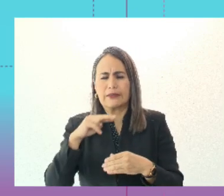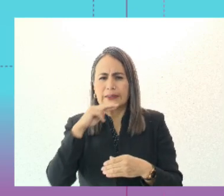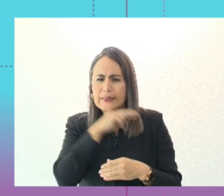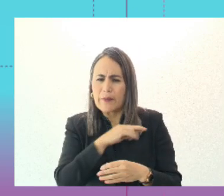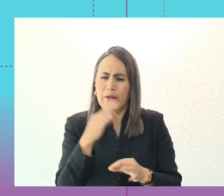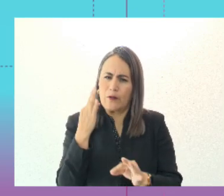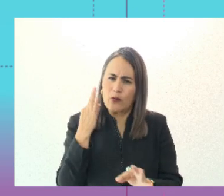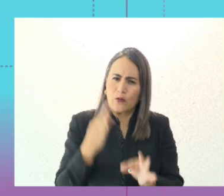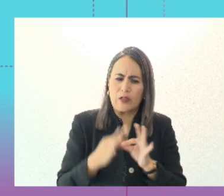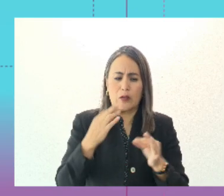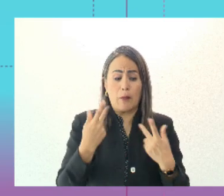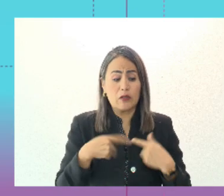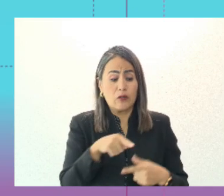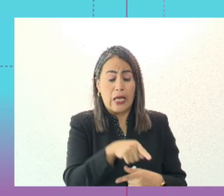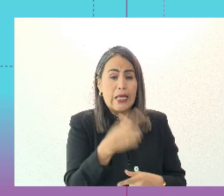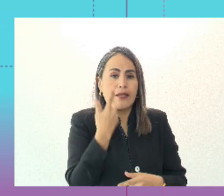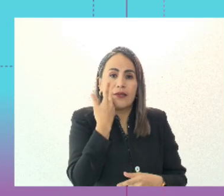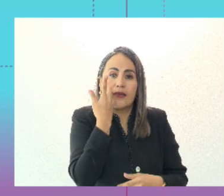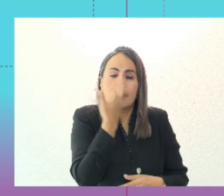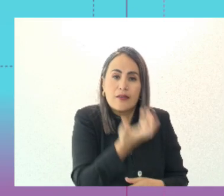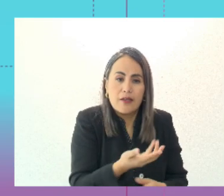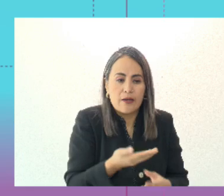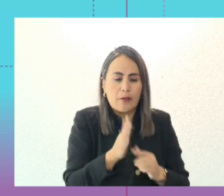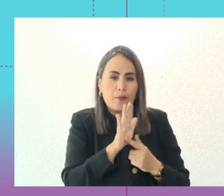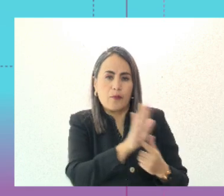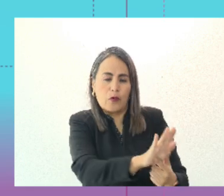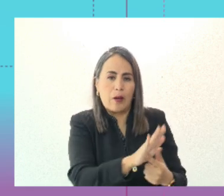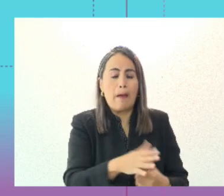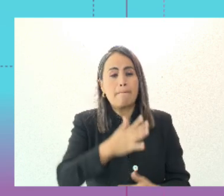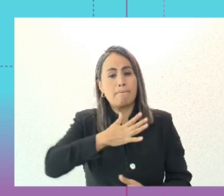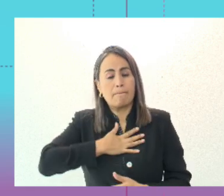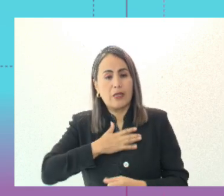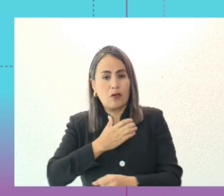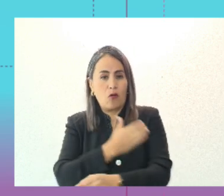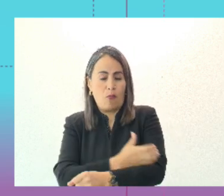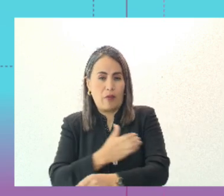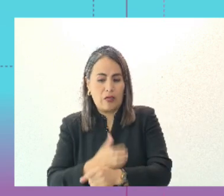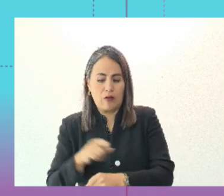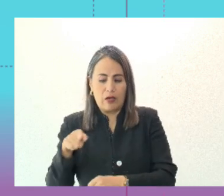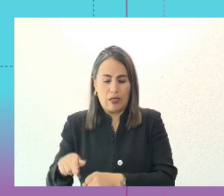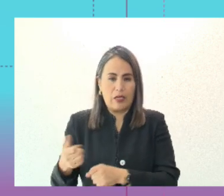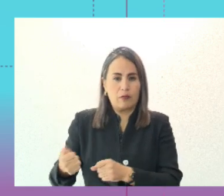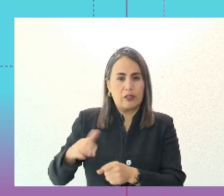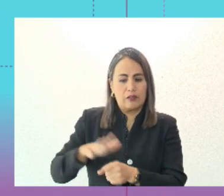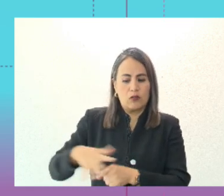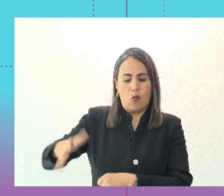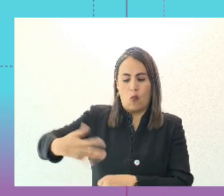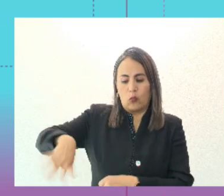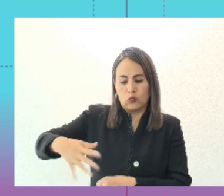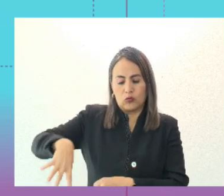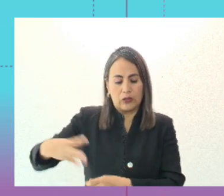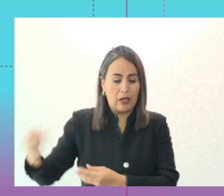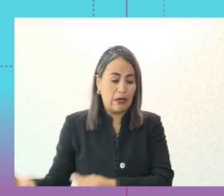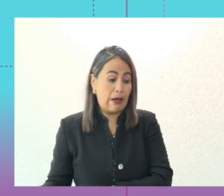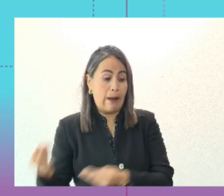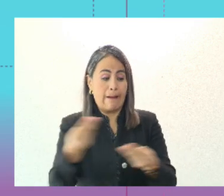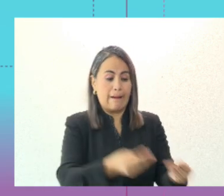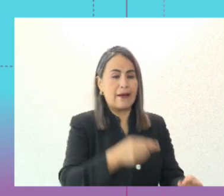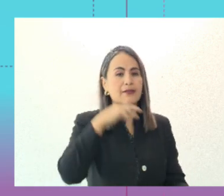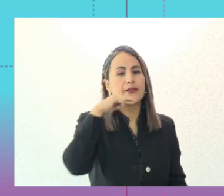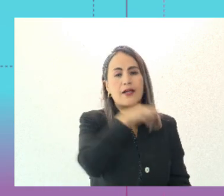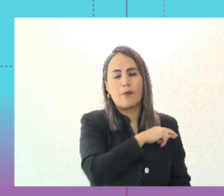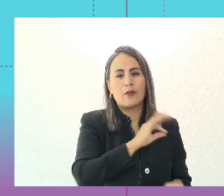que el ciudadano está esperando, la que mi compañero en la administración pública está buscando, para que en ese momento su toma de decisión sea inmediata y sea correcta,